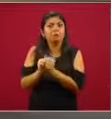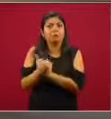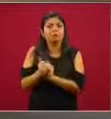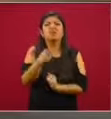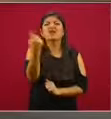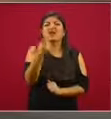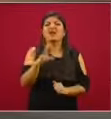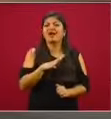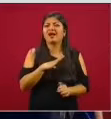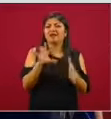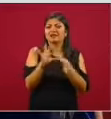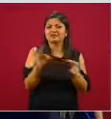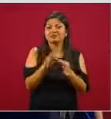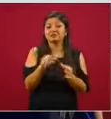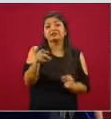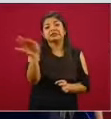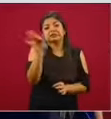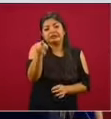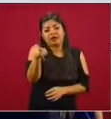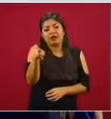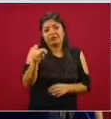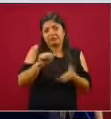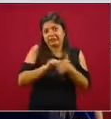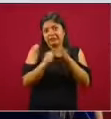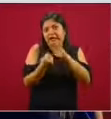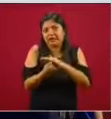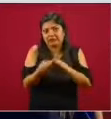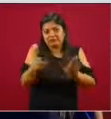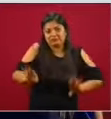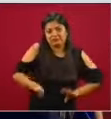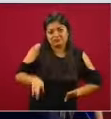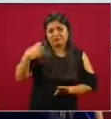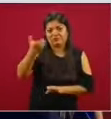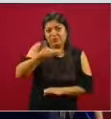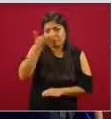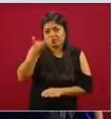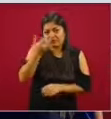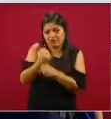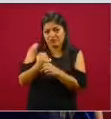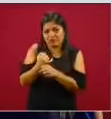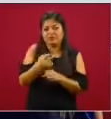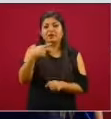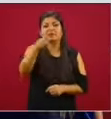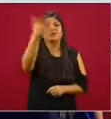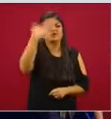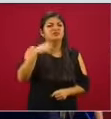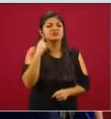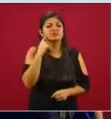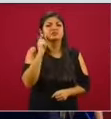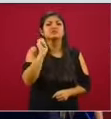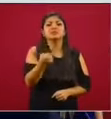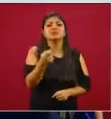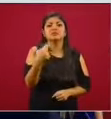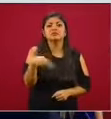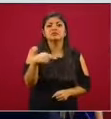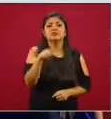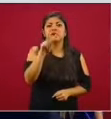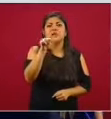quizá un elemento demasiado técnico, pero aquí ustedes han oído hablar de un número, de una variable que se llama